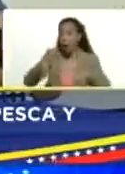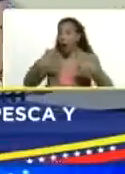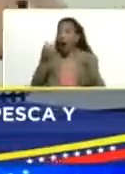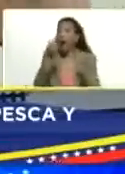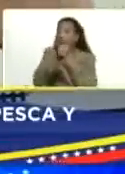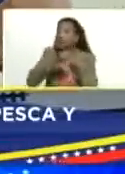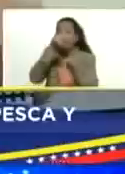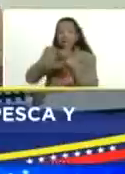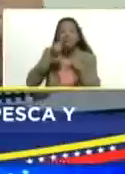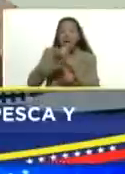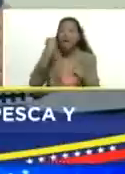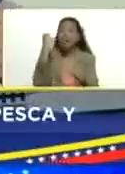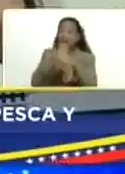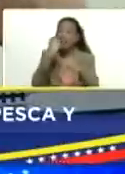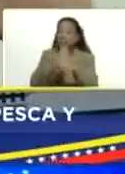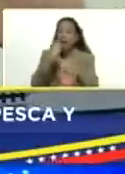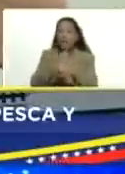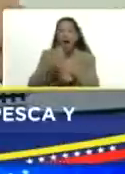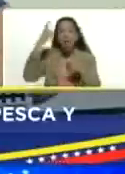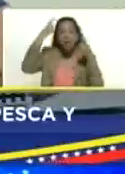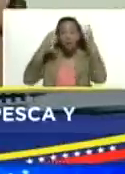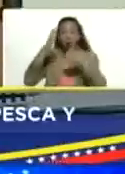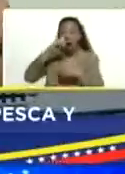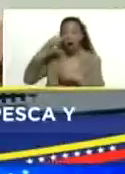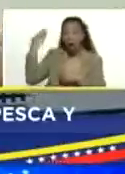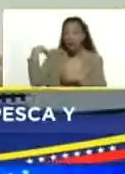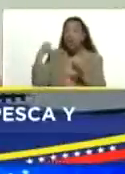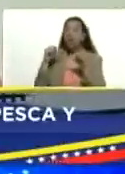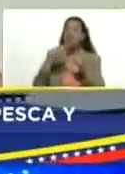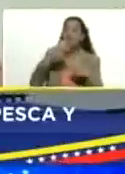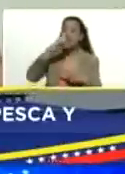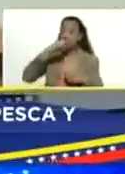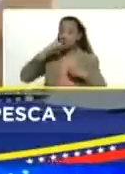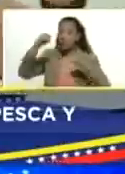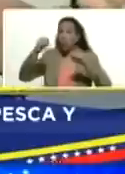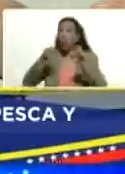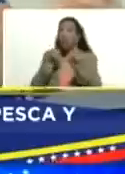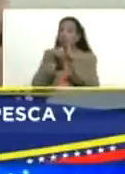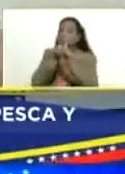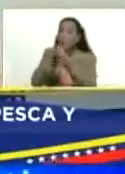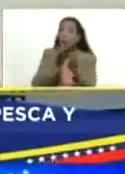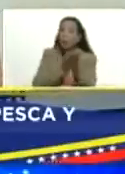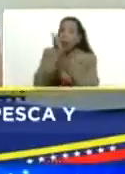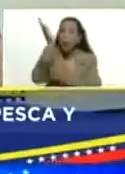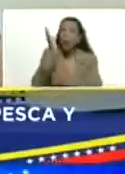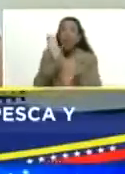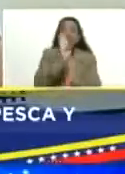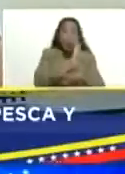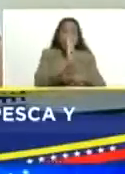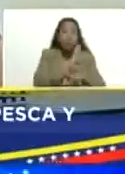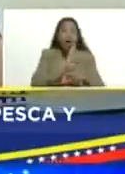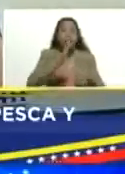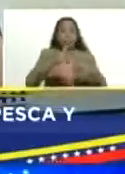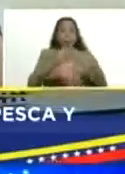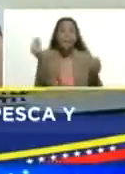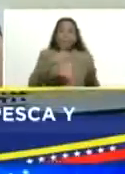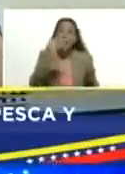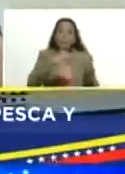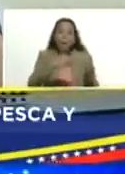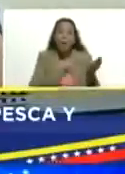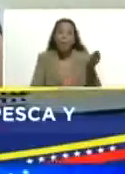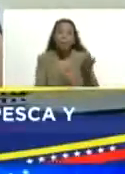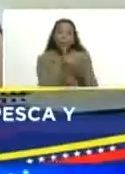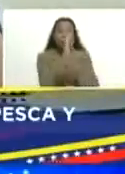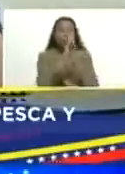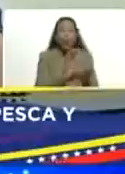insistir permanentemente, insistió el comandante Chávez y usted lo mantuvo en el desarrollo de la acuicultura. Por ende, nosotros aquí estamos proponiéndole algo que se